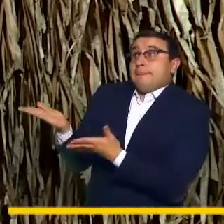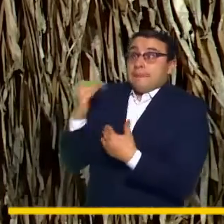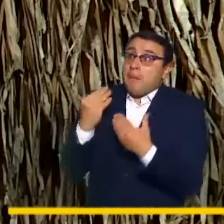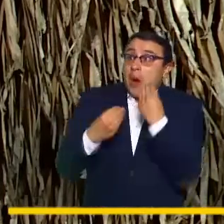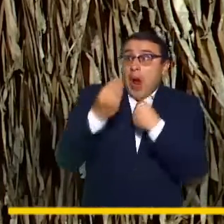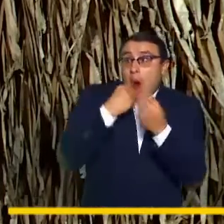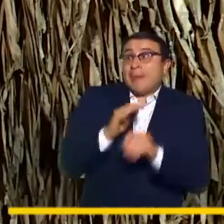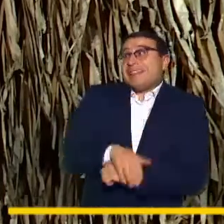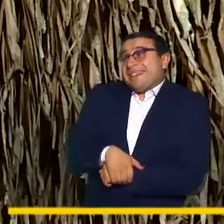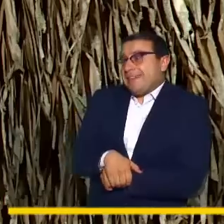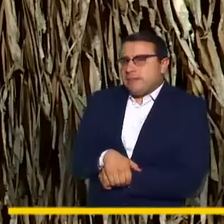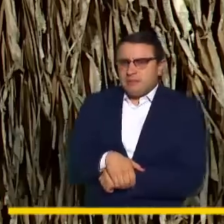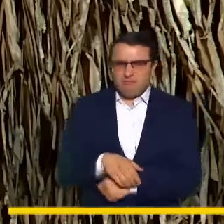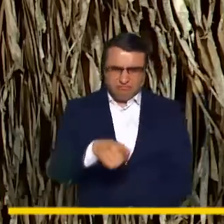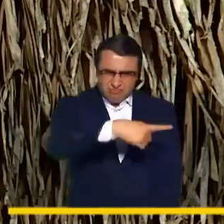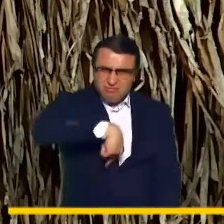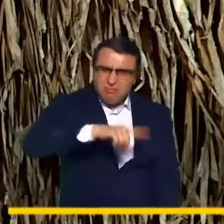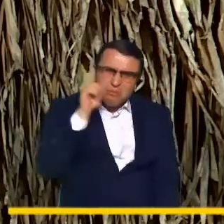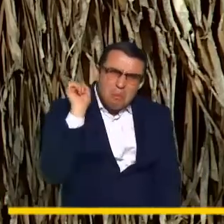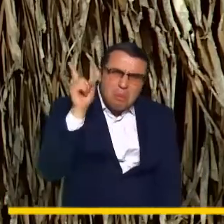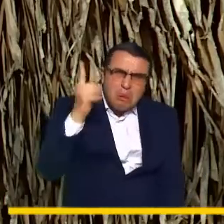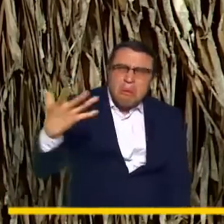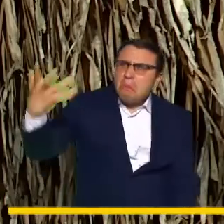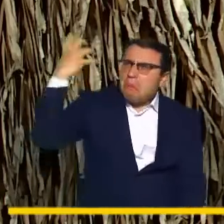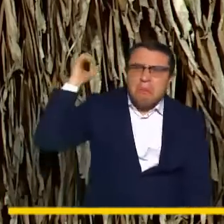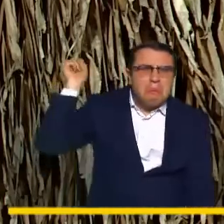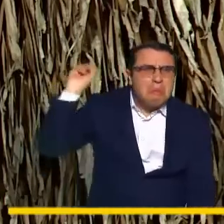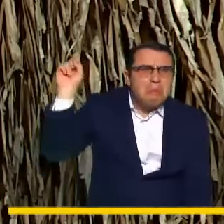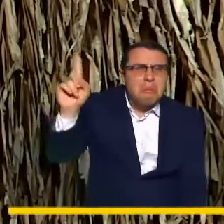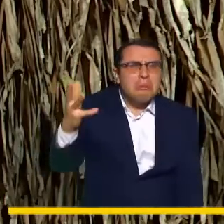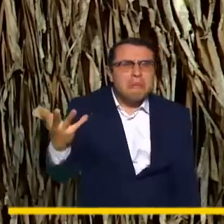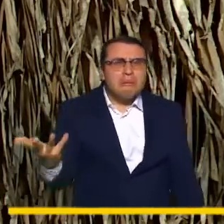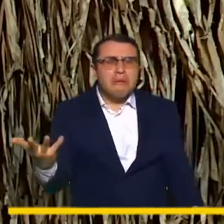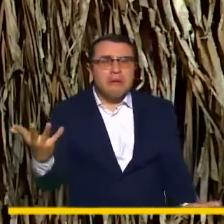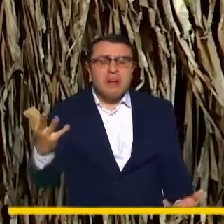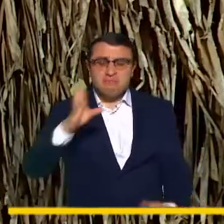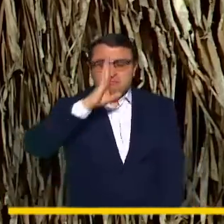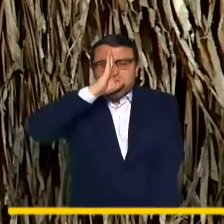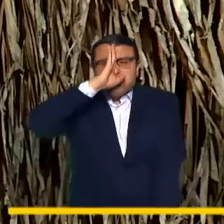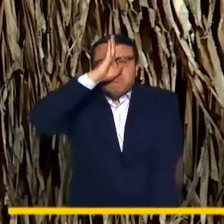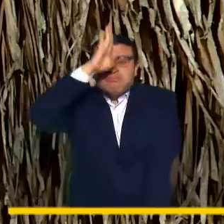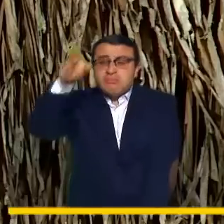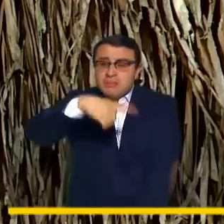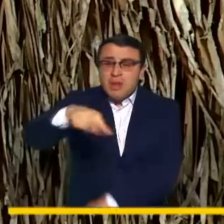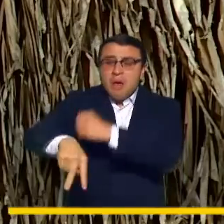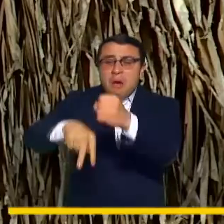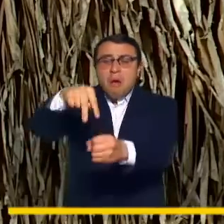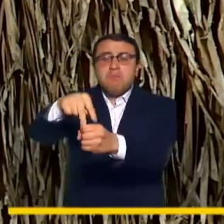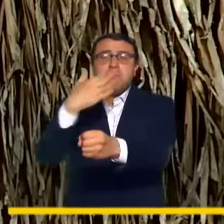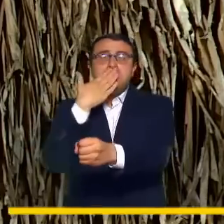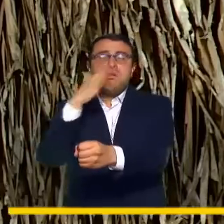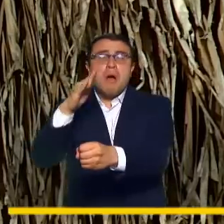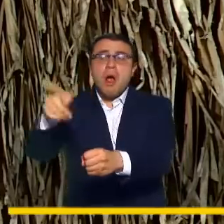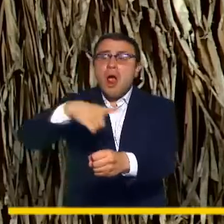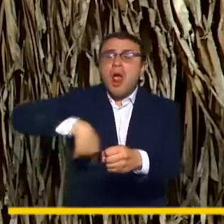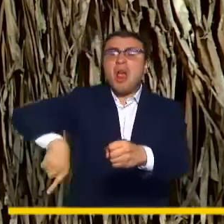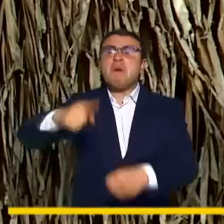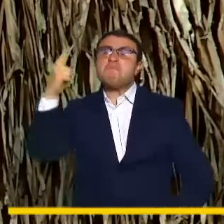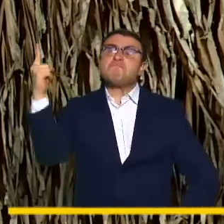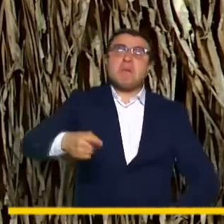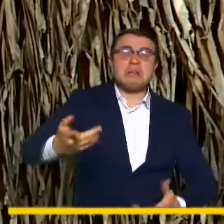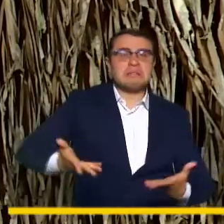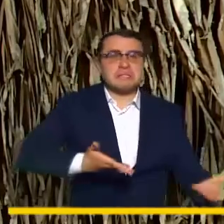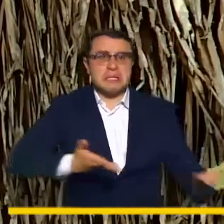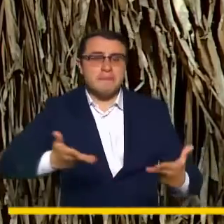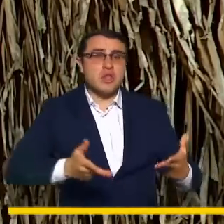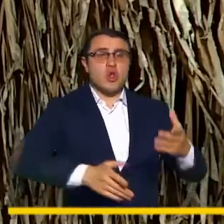Acostumbrados quizás a que la historia de Colombia condenó a los pueblos indígenas a la servidumbre y a los